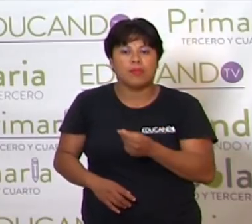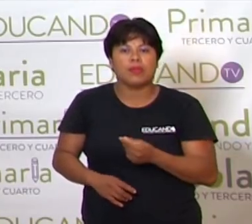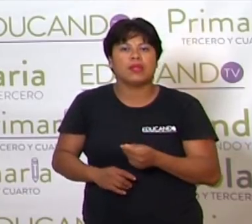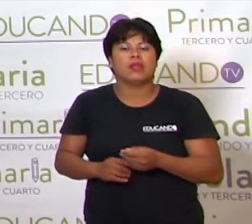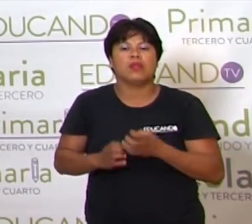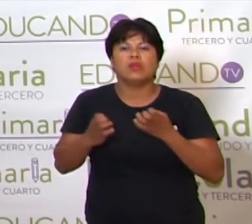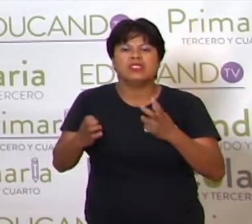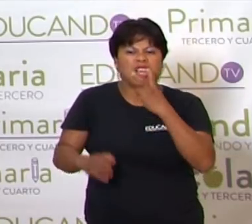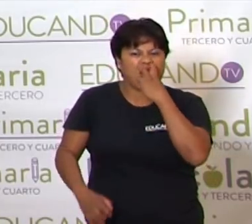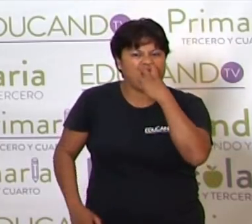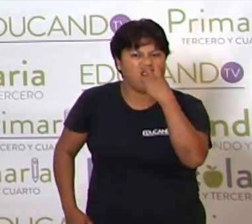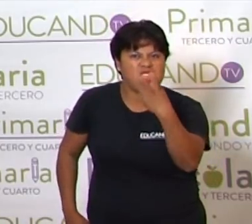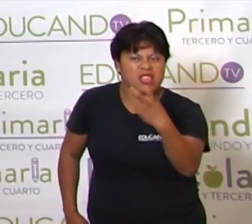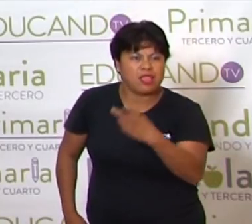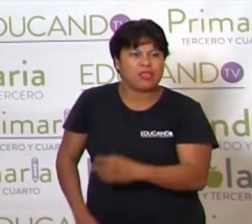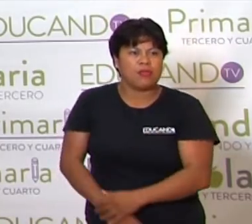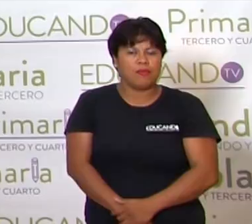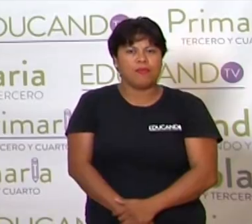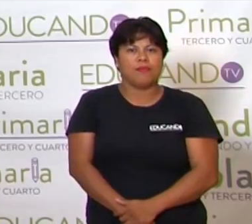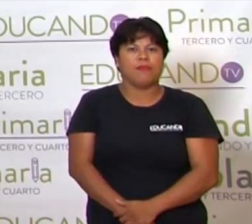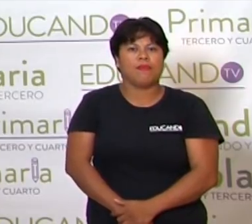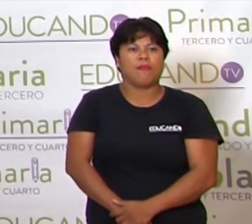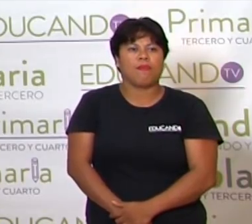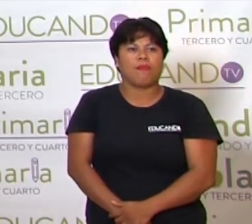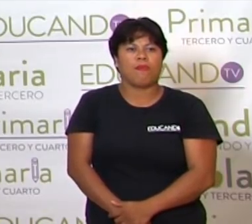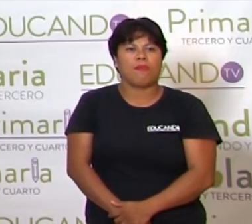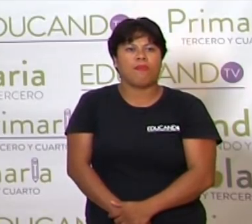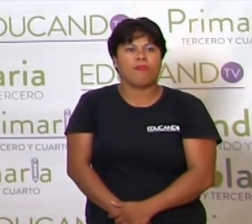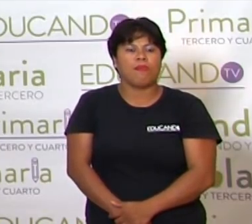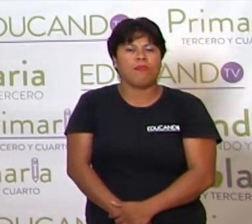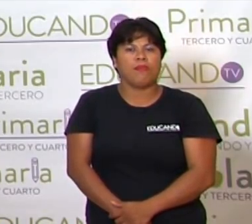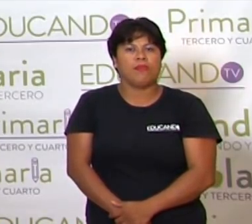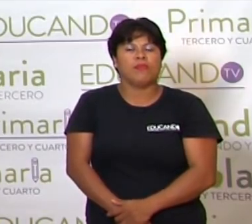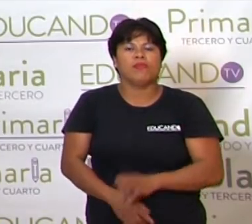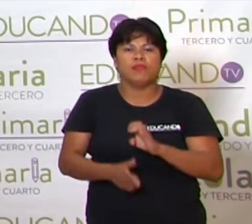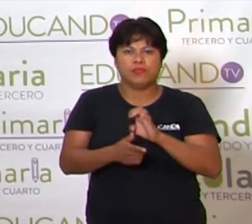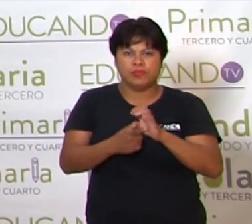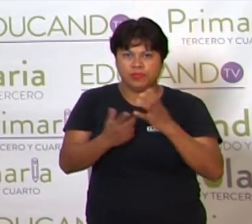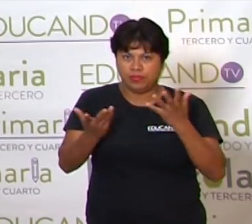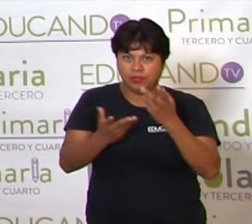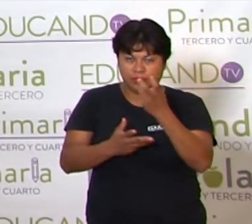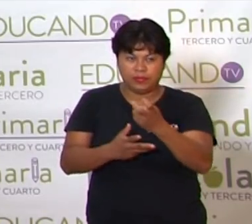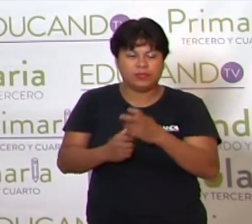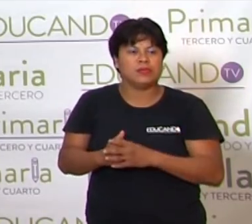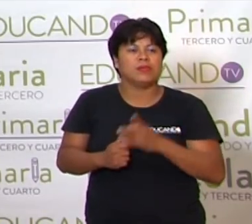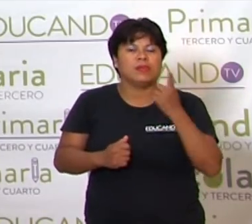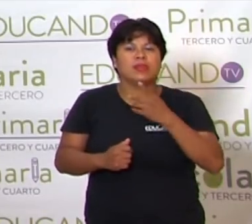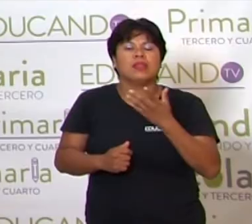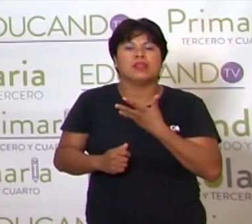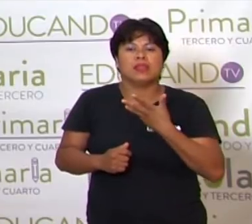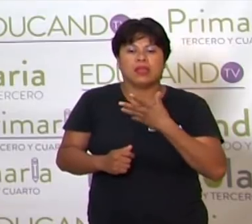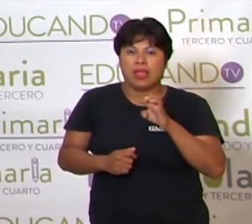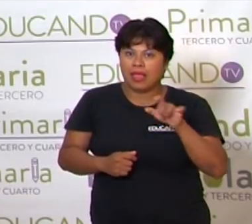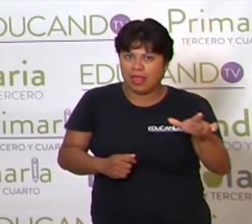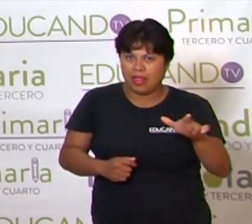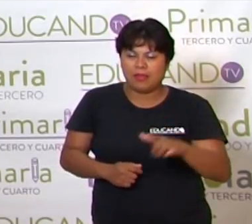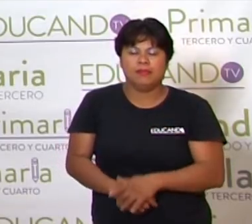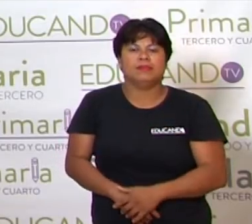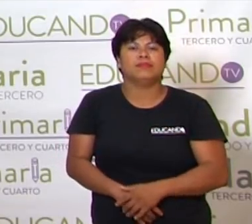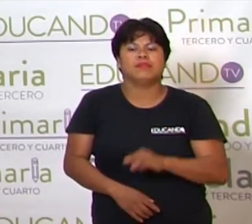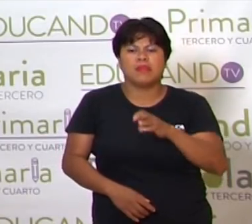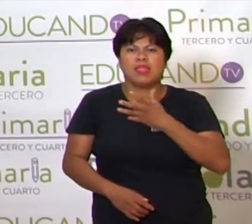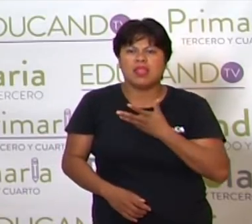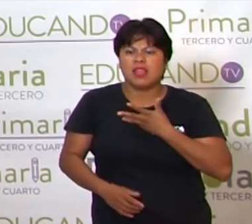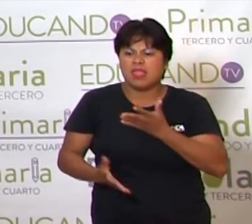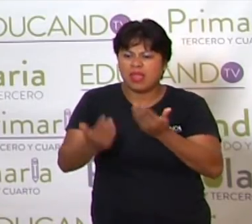está gritando, ¿verdad? Que este hombre lo está gritando. Entonces le voy a hacer así, para que salga de él. Me tienen